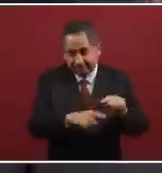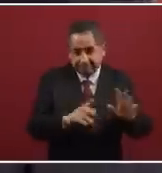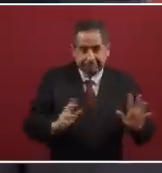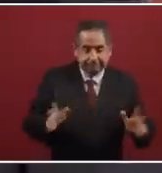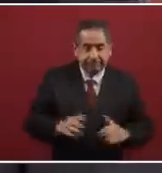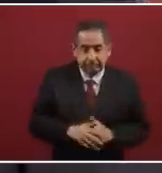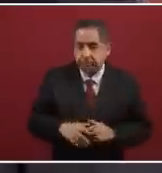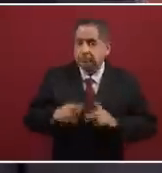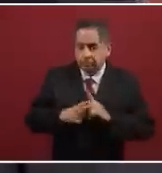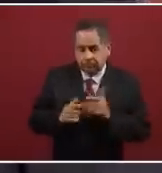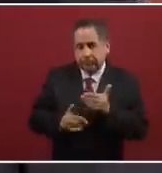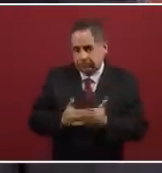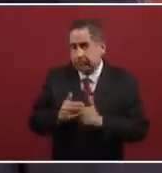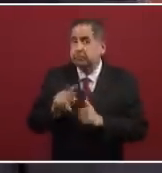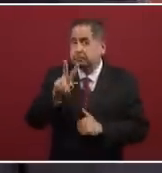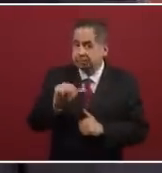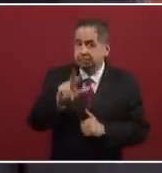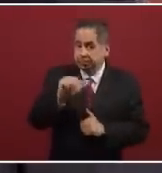Ya hemos avanzado,